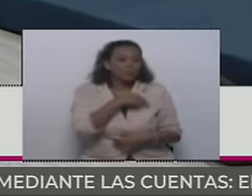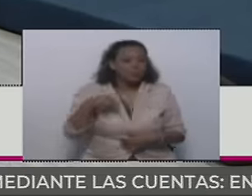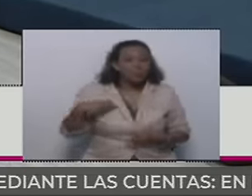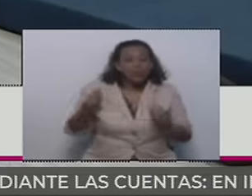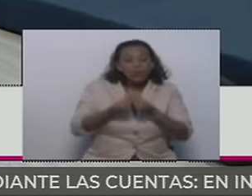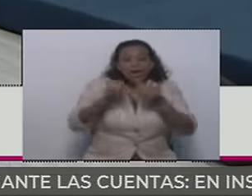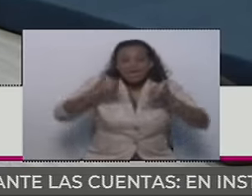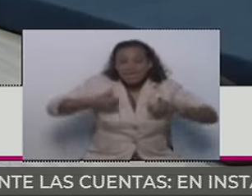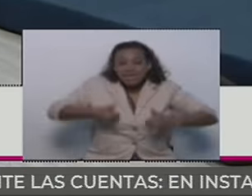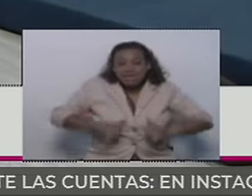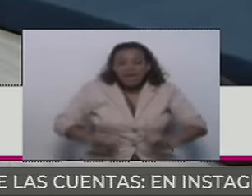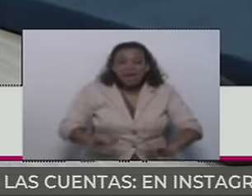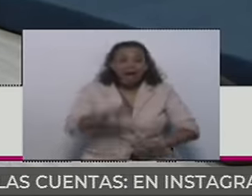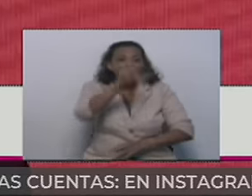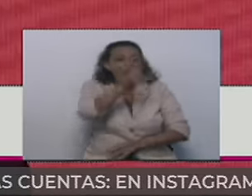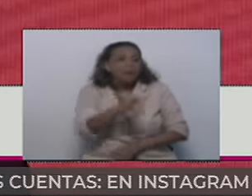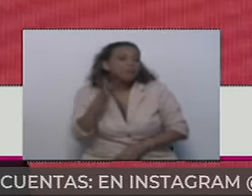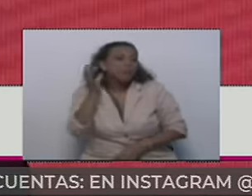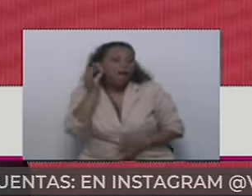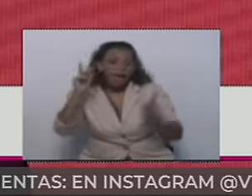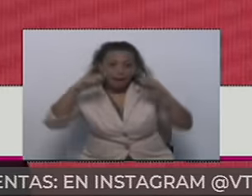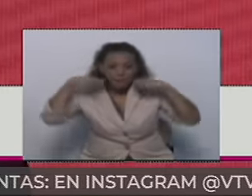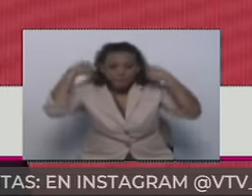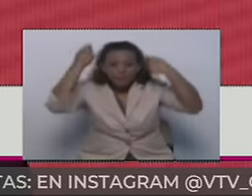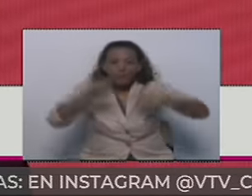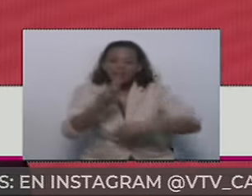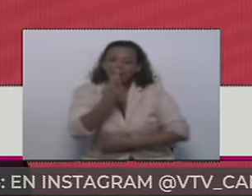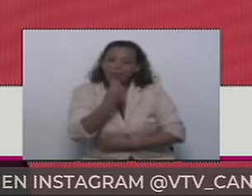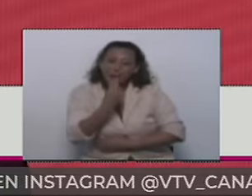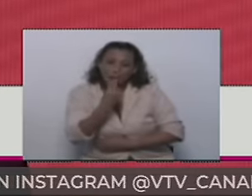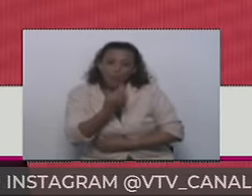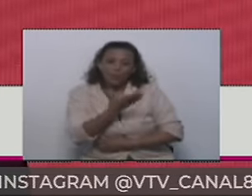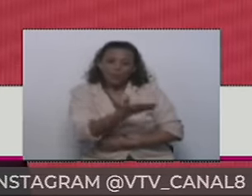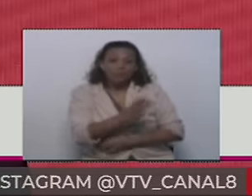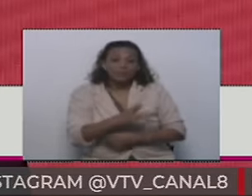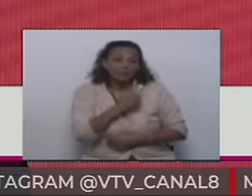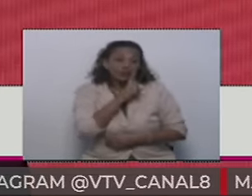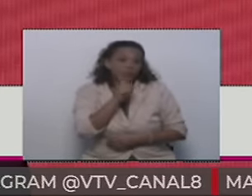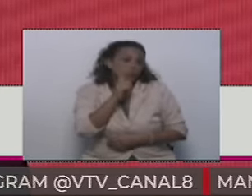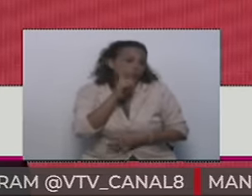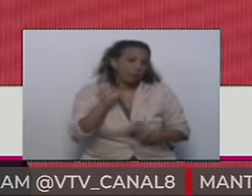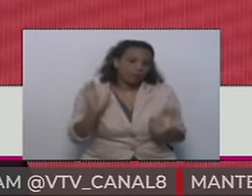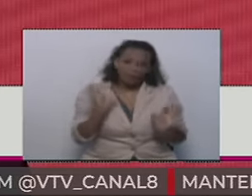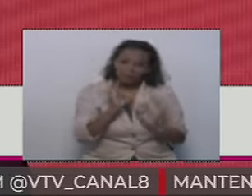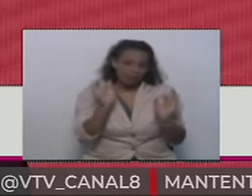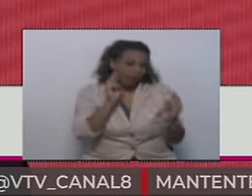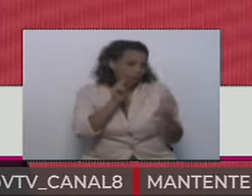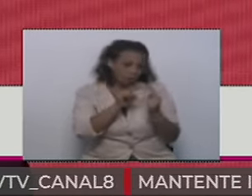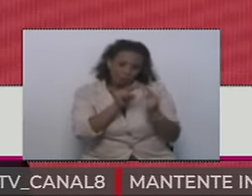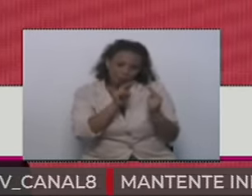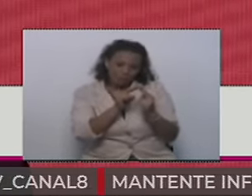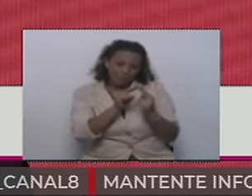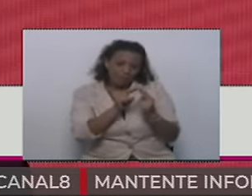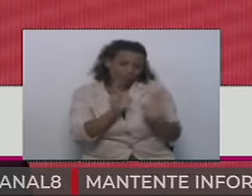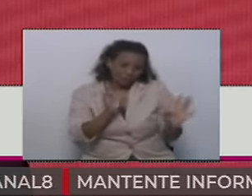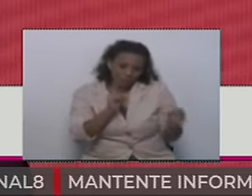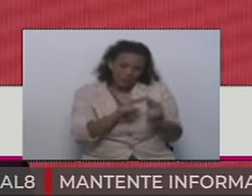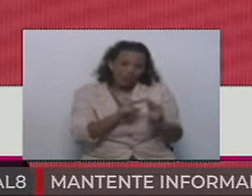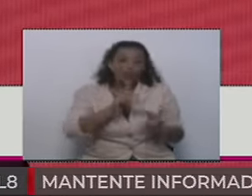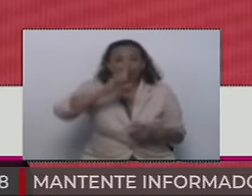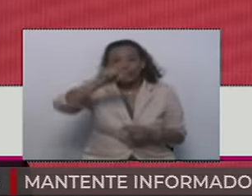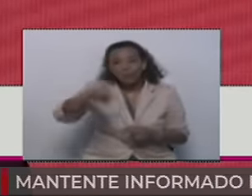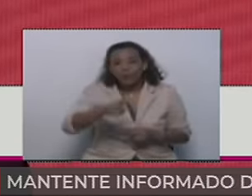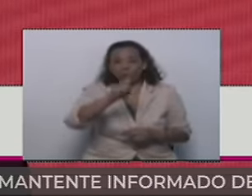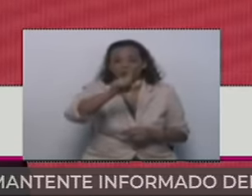la hija de nuestra querida, si yo les digo el nombre, nadie la va a reconocer.